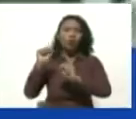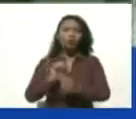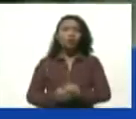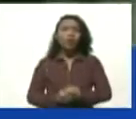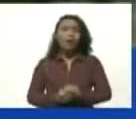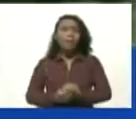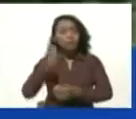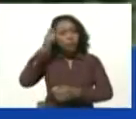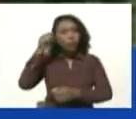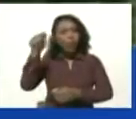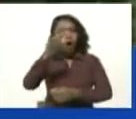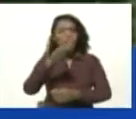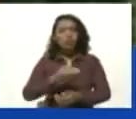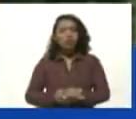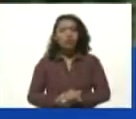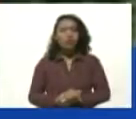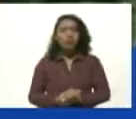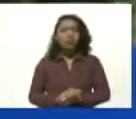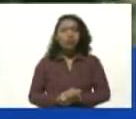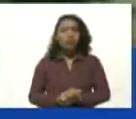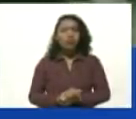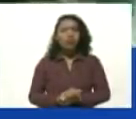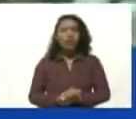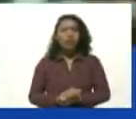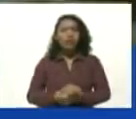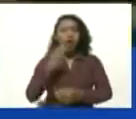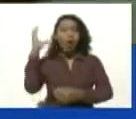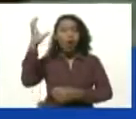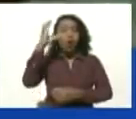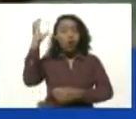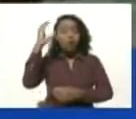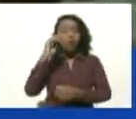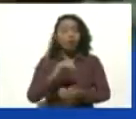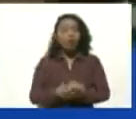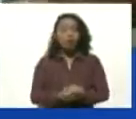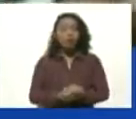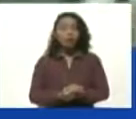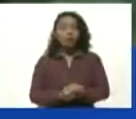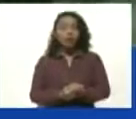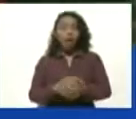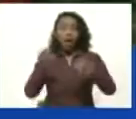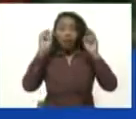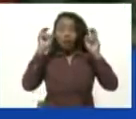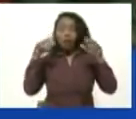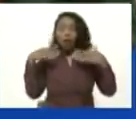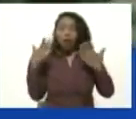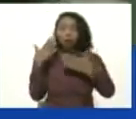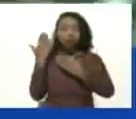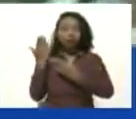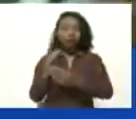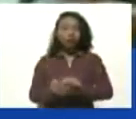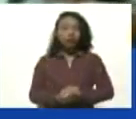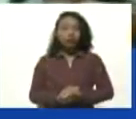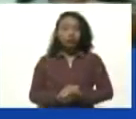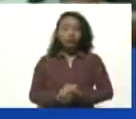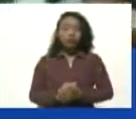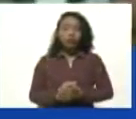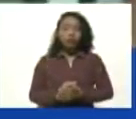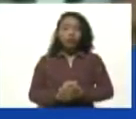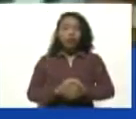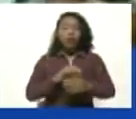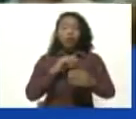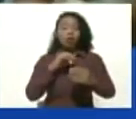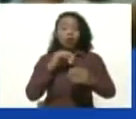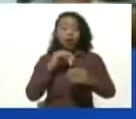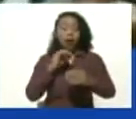por el pueblo de Colombia. Con motivo de eso, dimos a conocer las